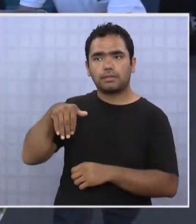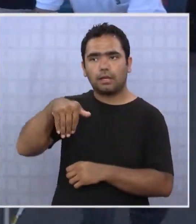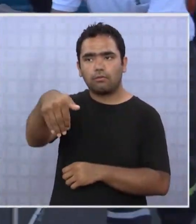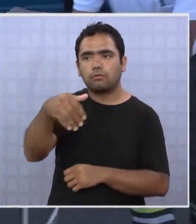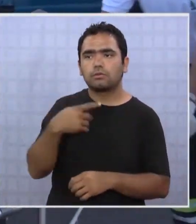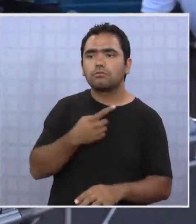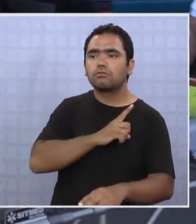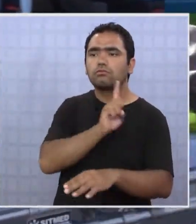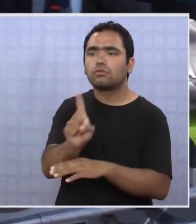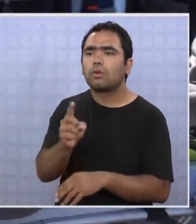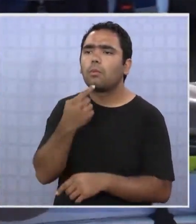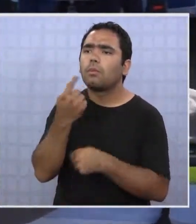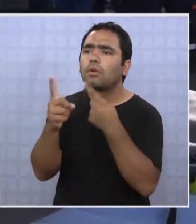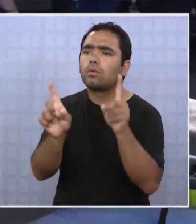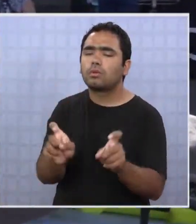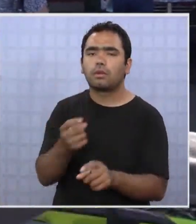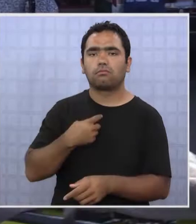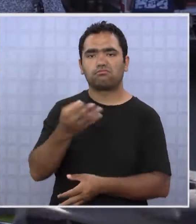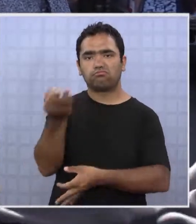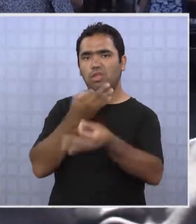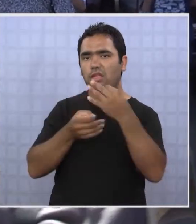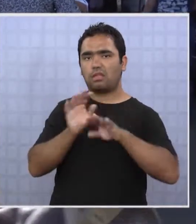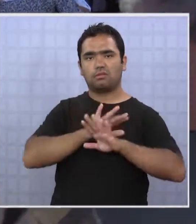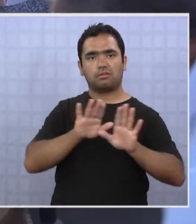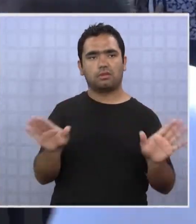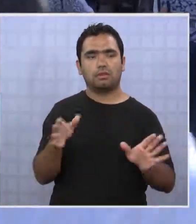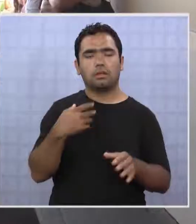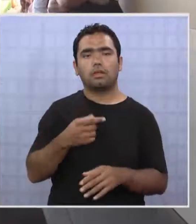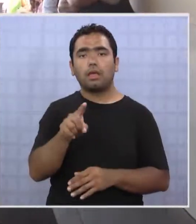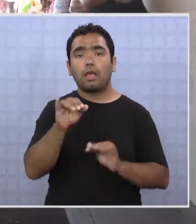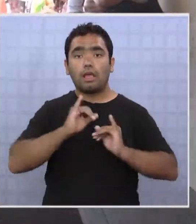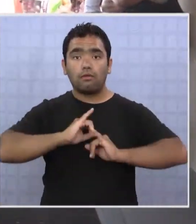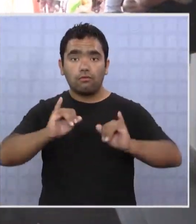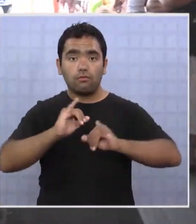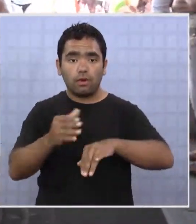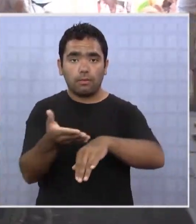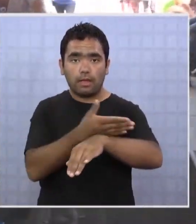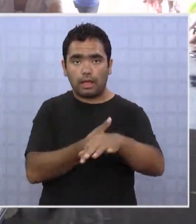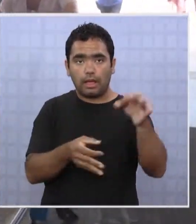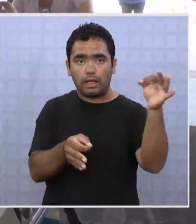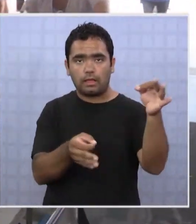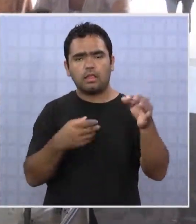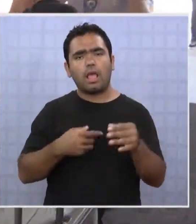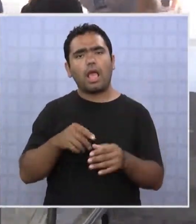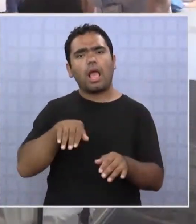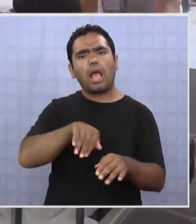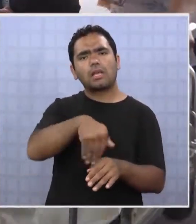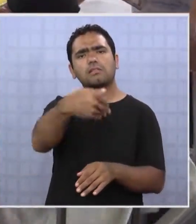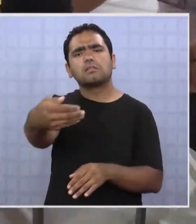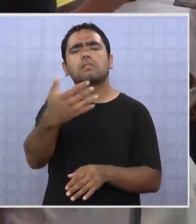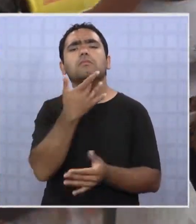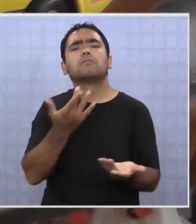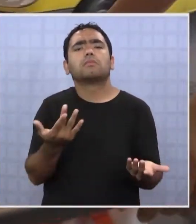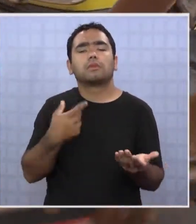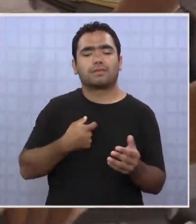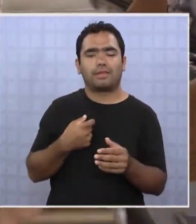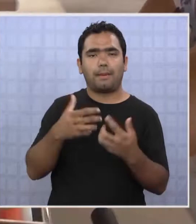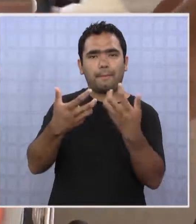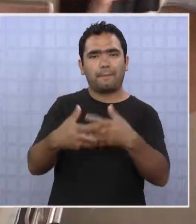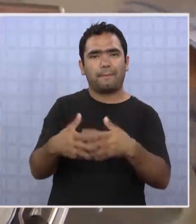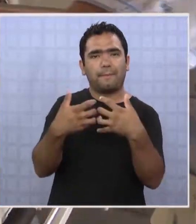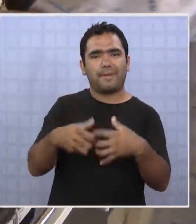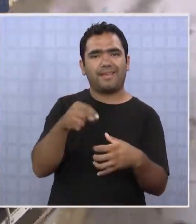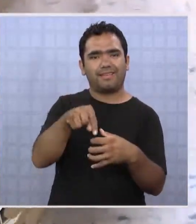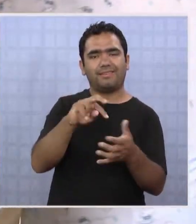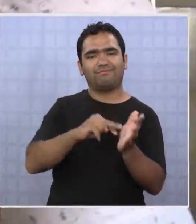sucedido no quisieron dar declaraciones informes preliminares arrojaron que el accidente pudo haberse producido por una falla mecánica de la